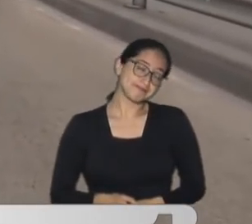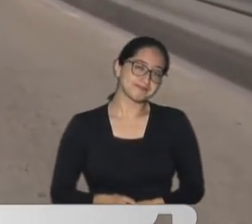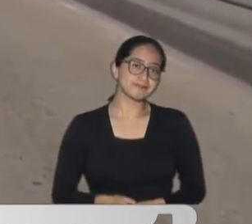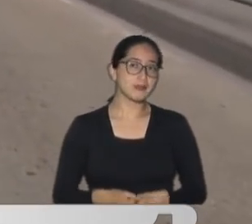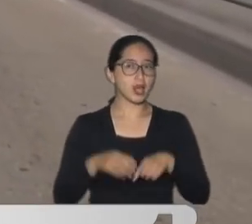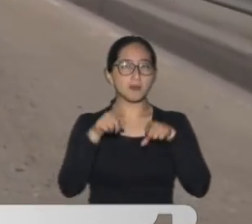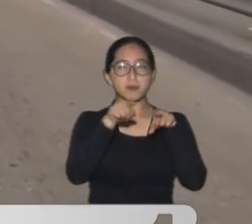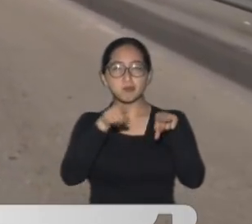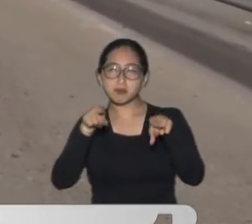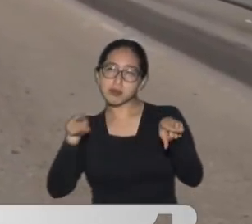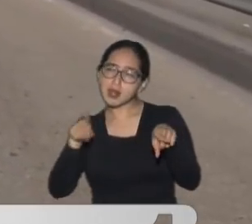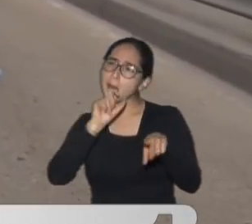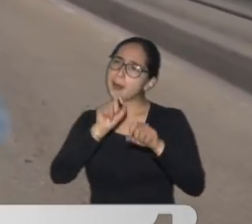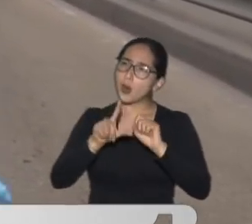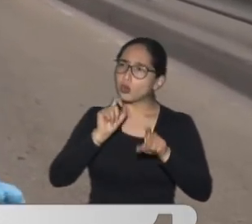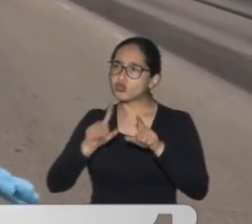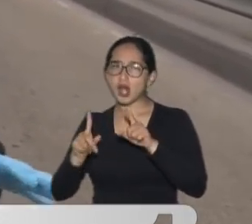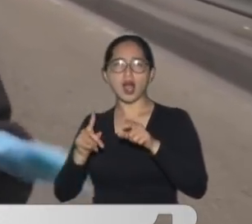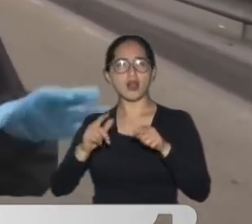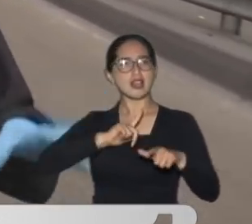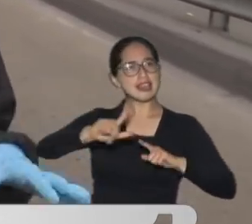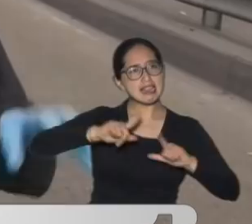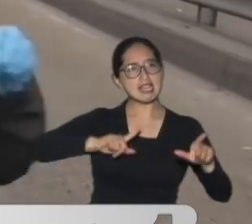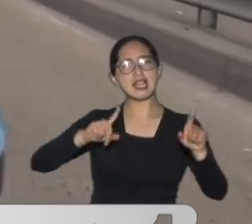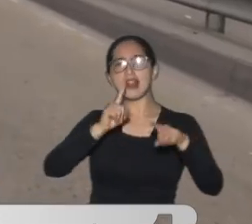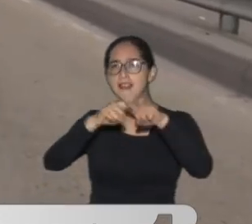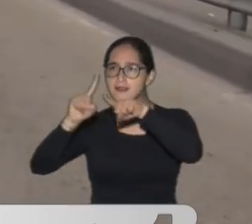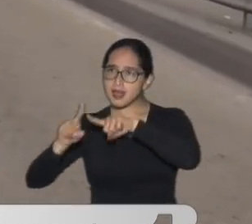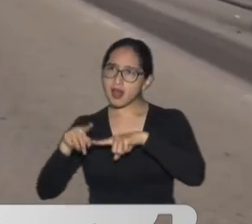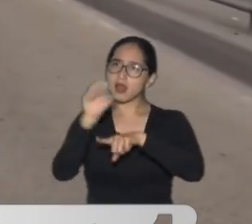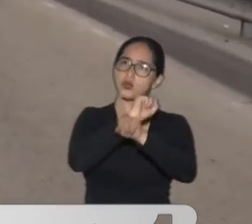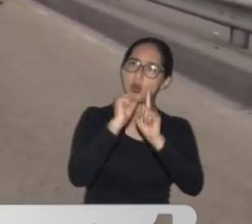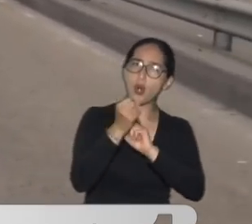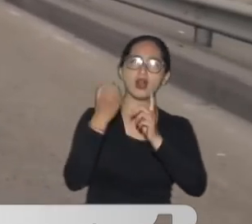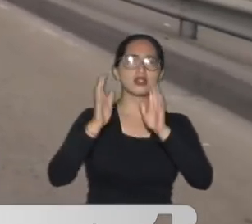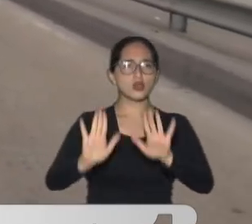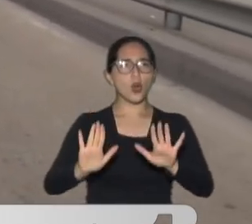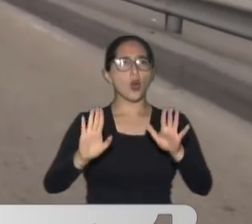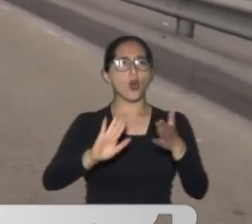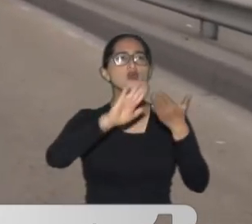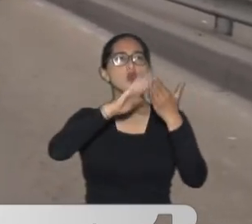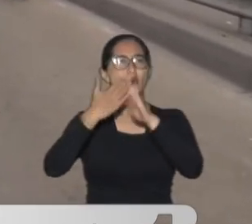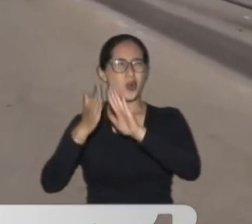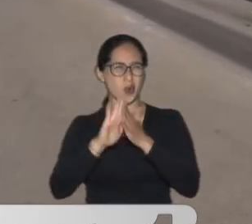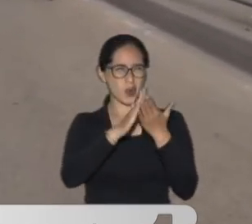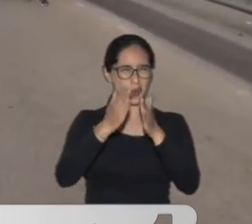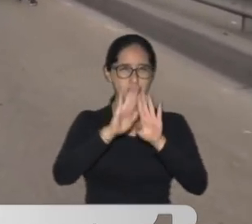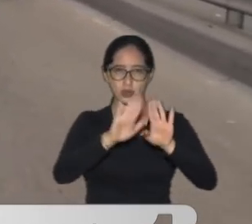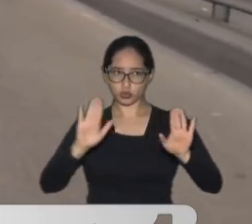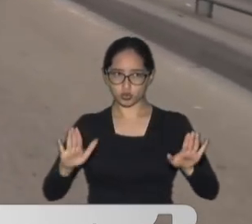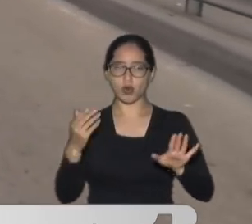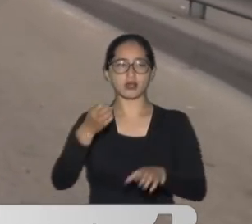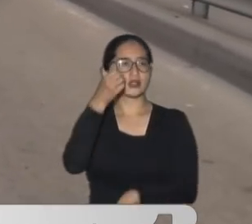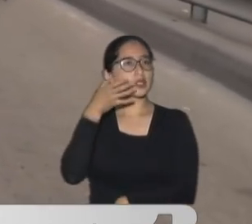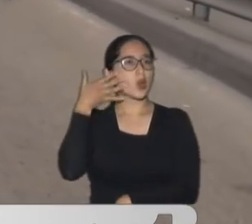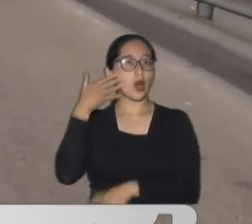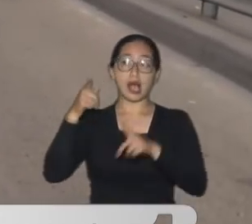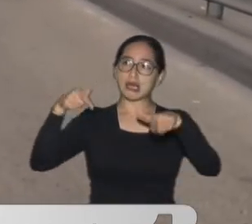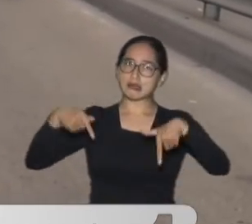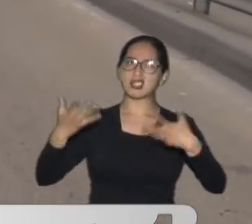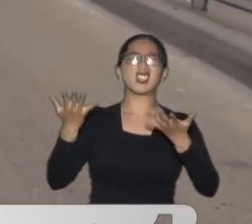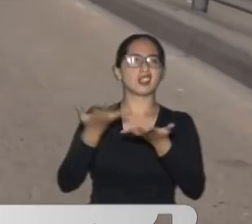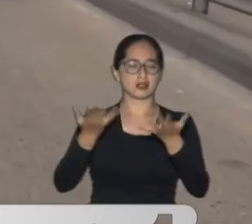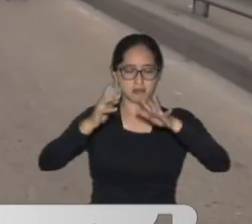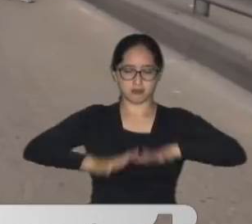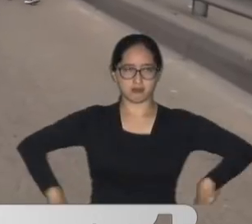algunos de ellos, líderes de diferentes guardias y diferentes comunidades indígenas, quienes pasaron su primera noche en el Palacio de los Deportes aquí en Bogotá.